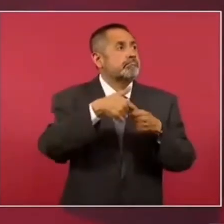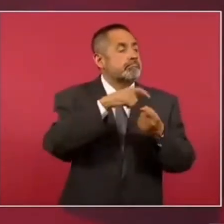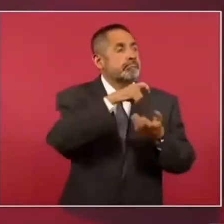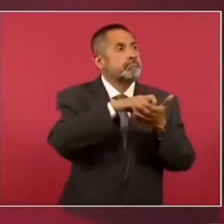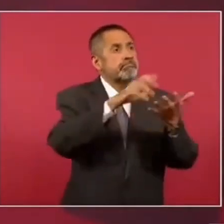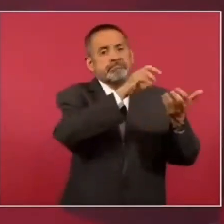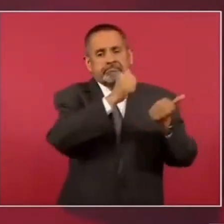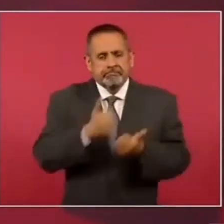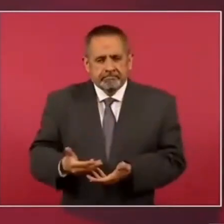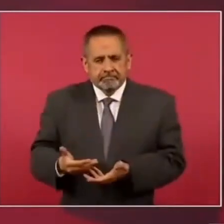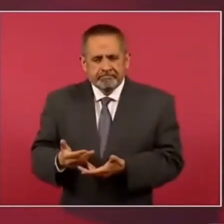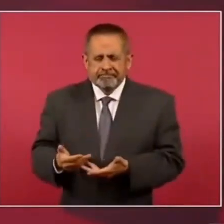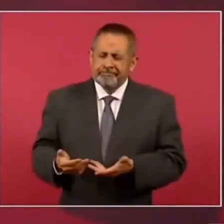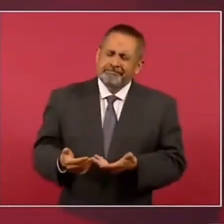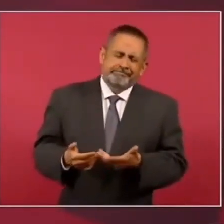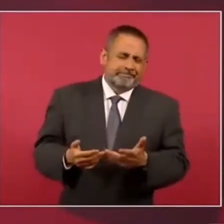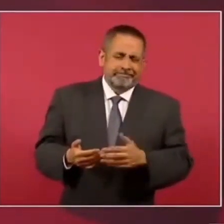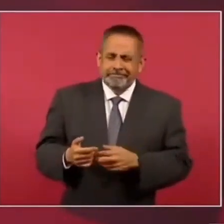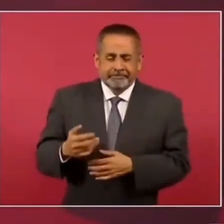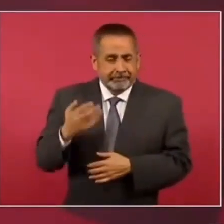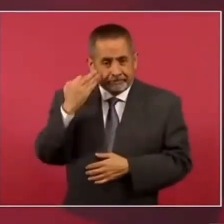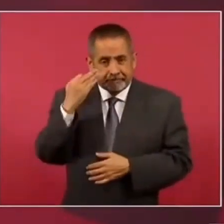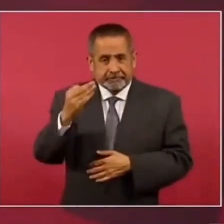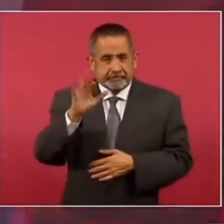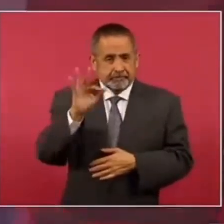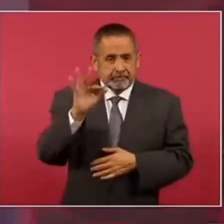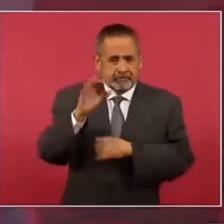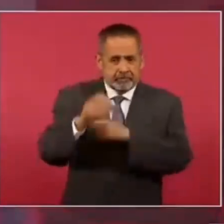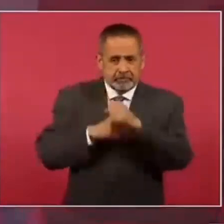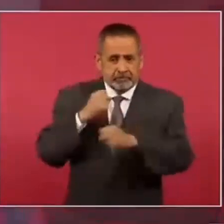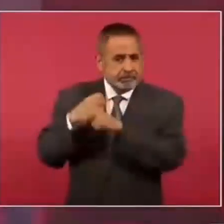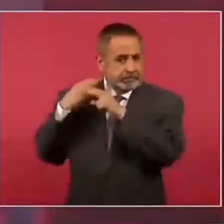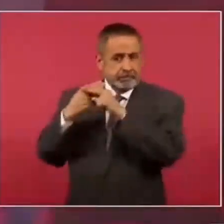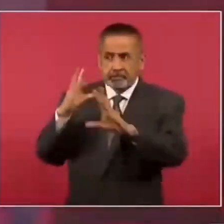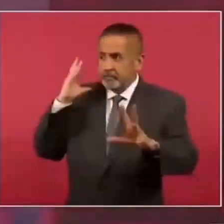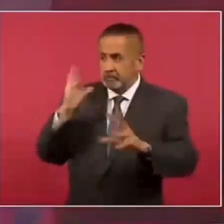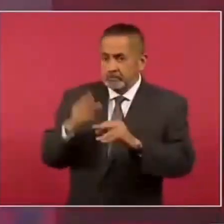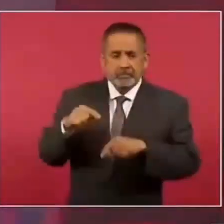En más de 40 años no se construyó